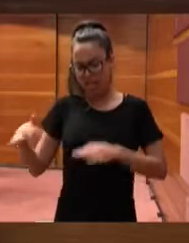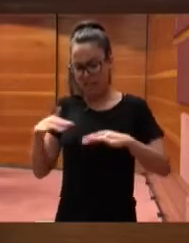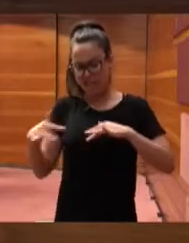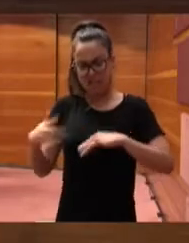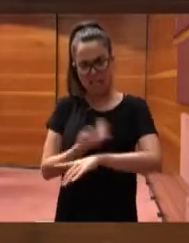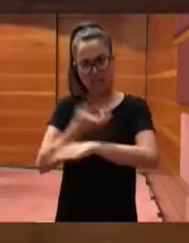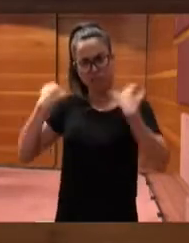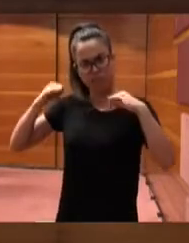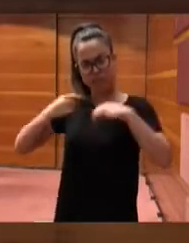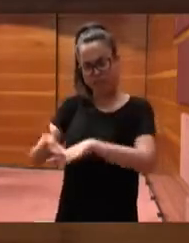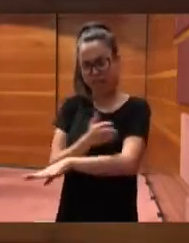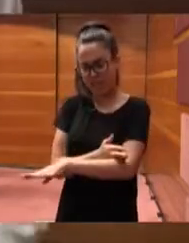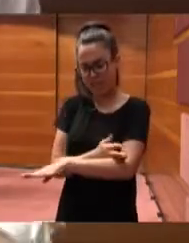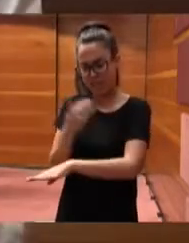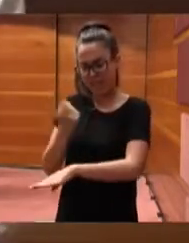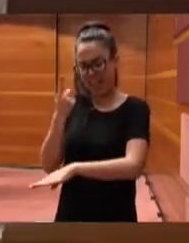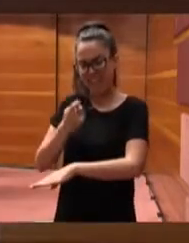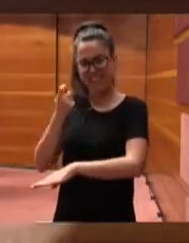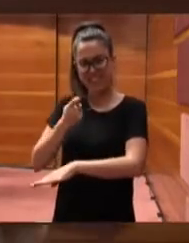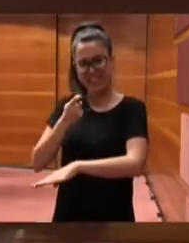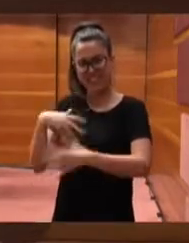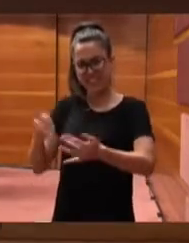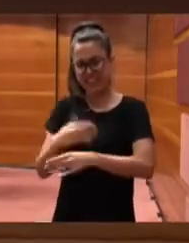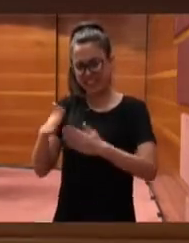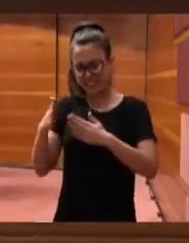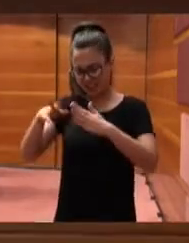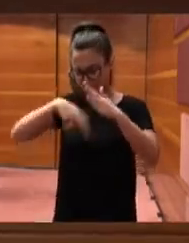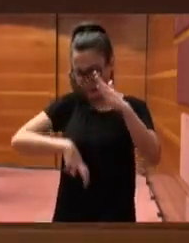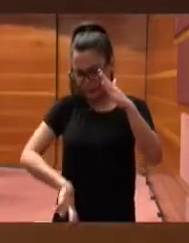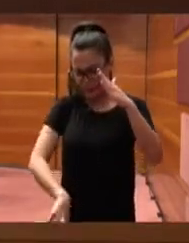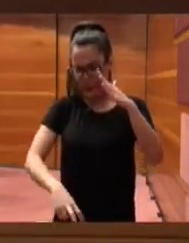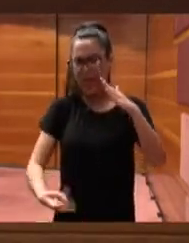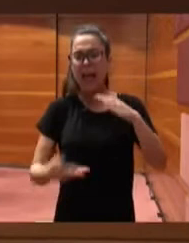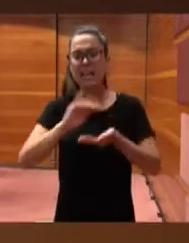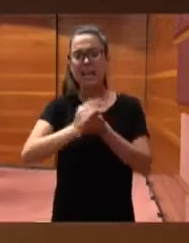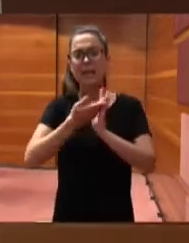bajar a la calle y con una pala limpiar la nieve de la acera, porque si no le multaban.